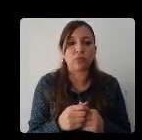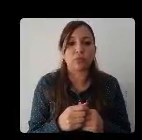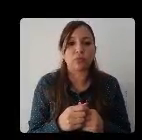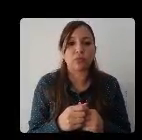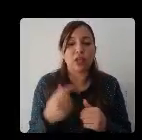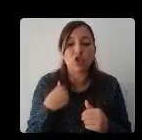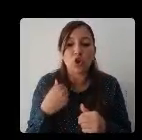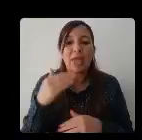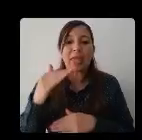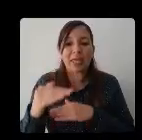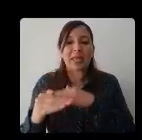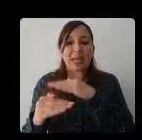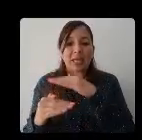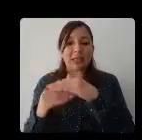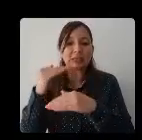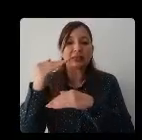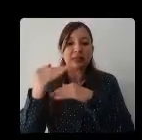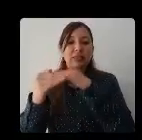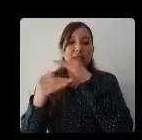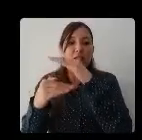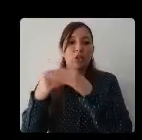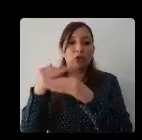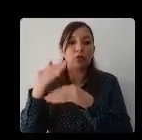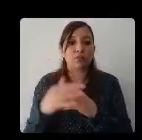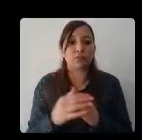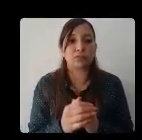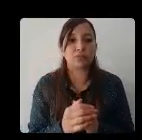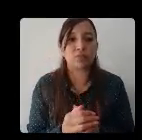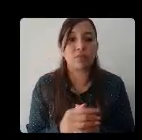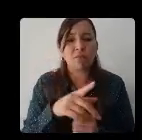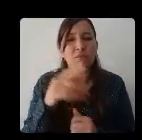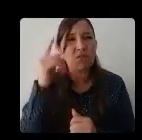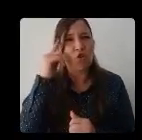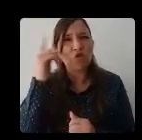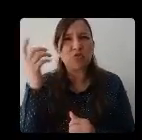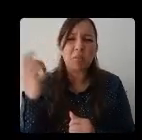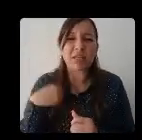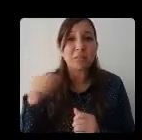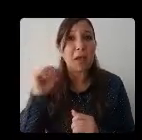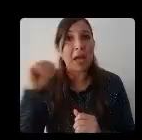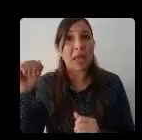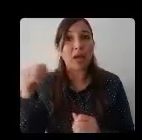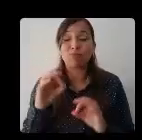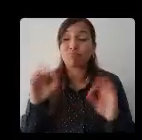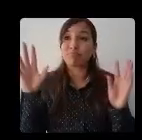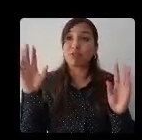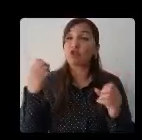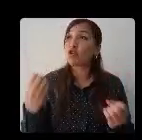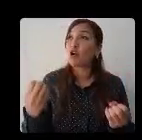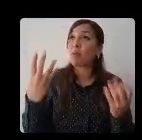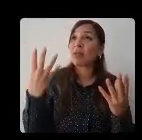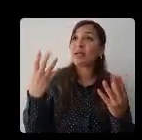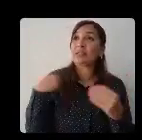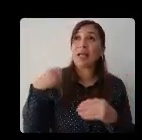ser ganadora o no. Y pues bien, y fui ganadora y ahora me siento muy